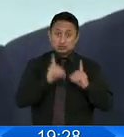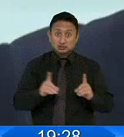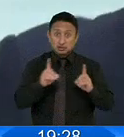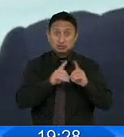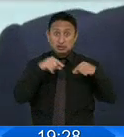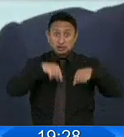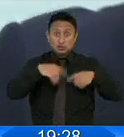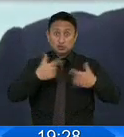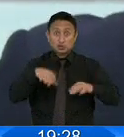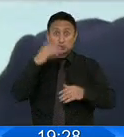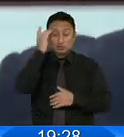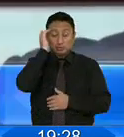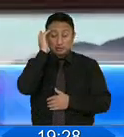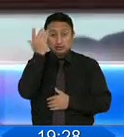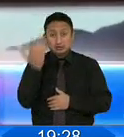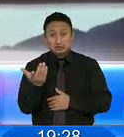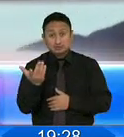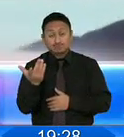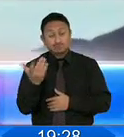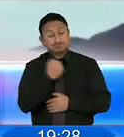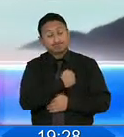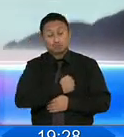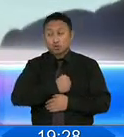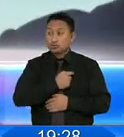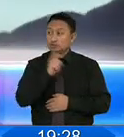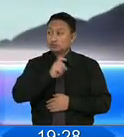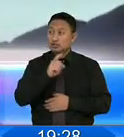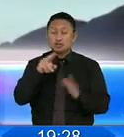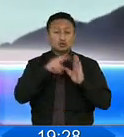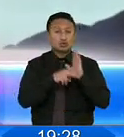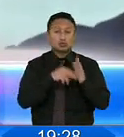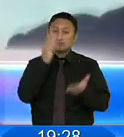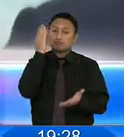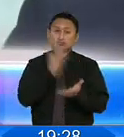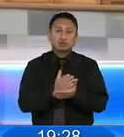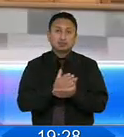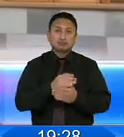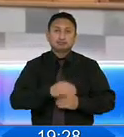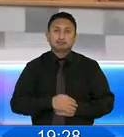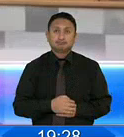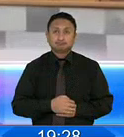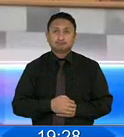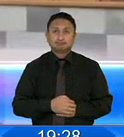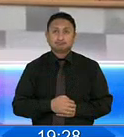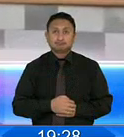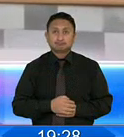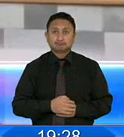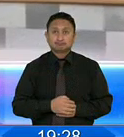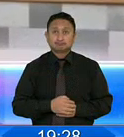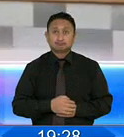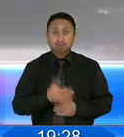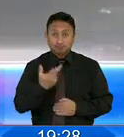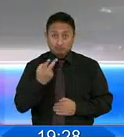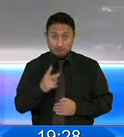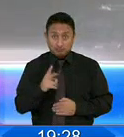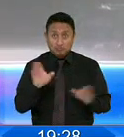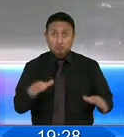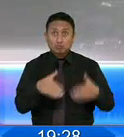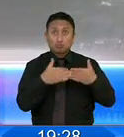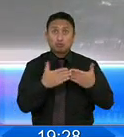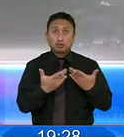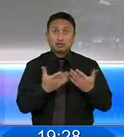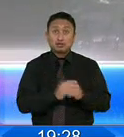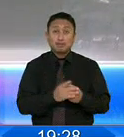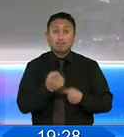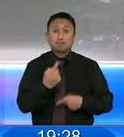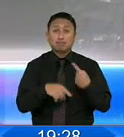ha habido que tomar medidas para responder también a la pandemia. Pero no fue lo único que cerraron. También se estableció la prohibición de venta de